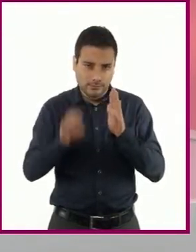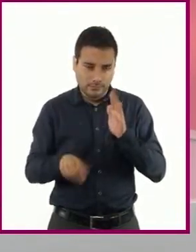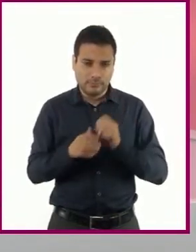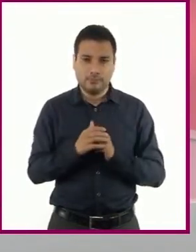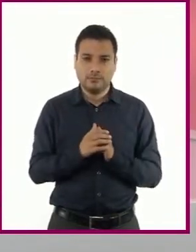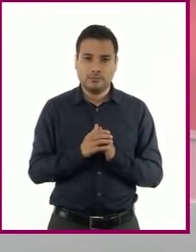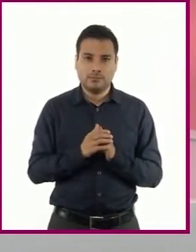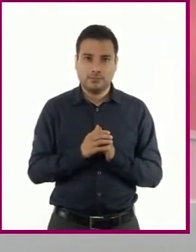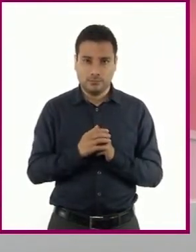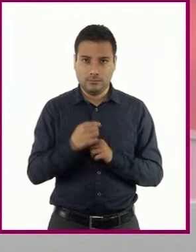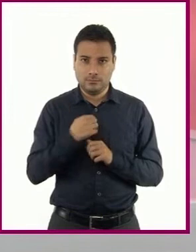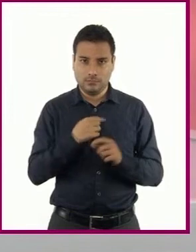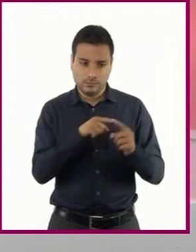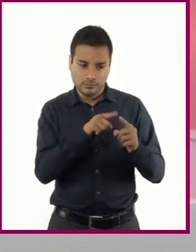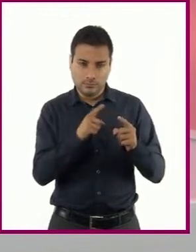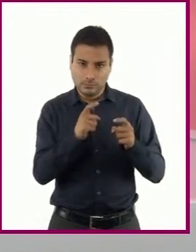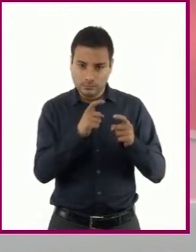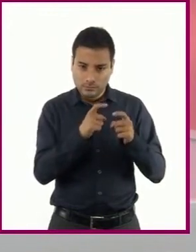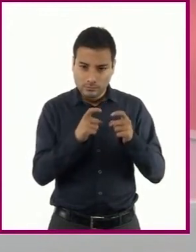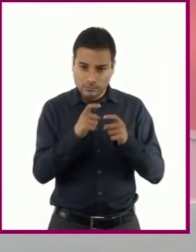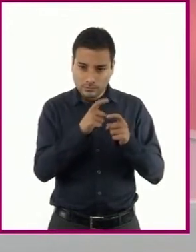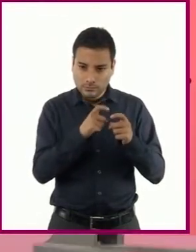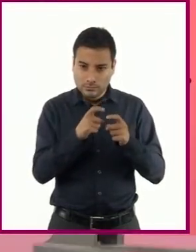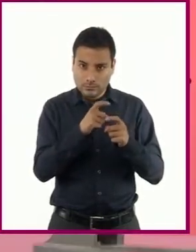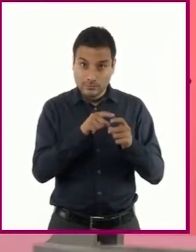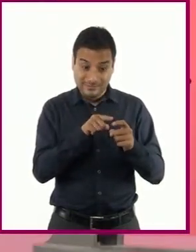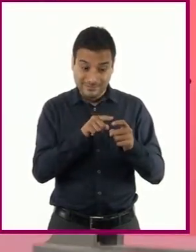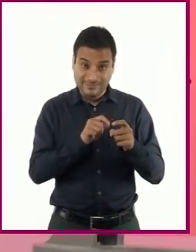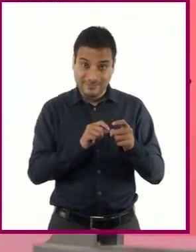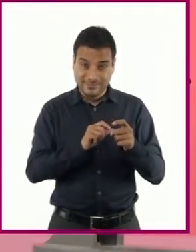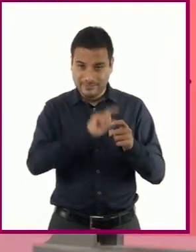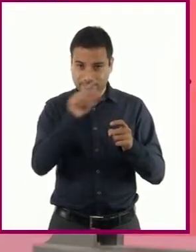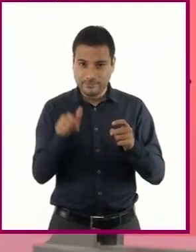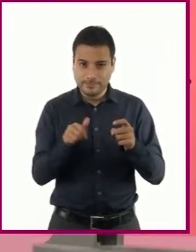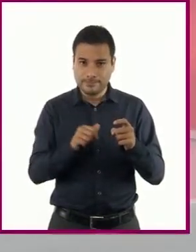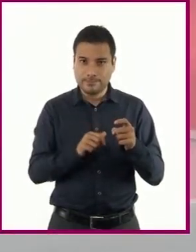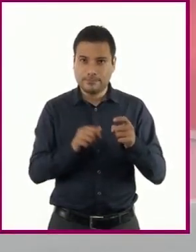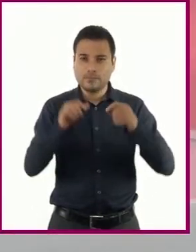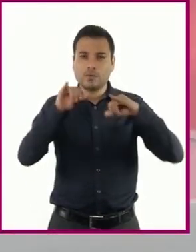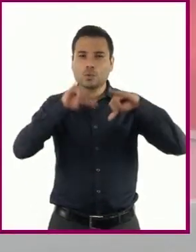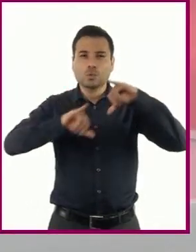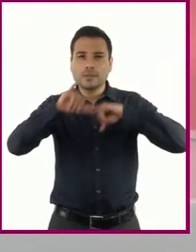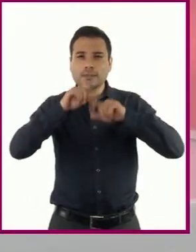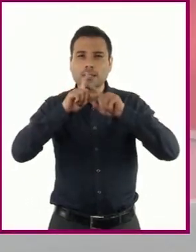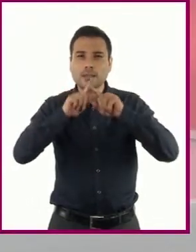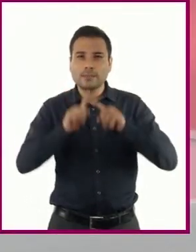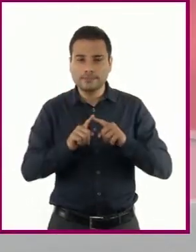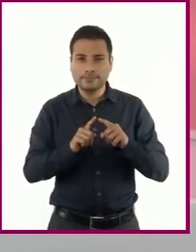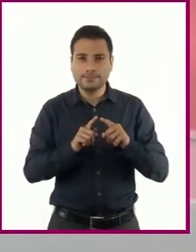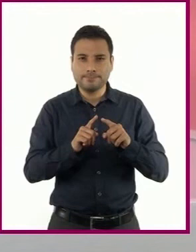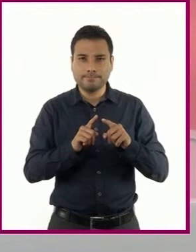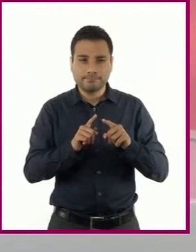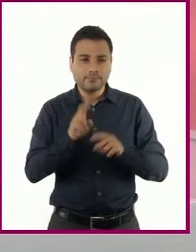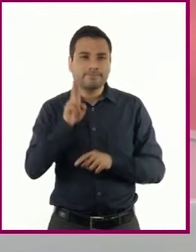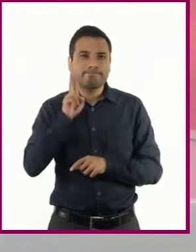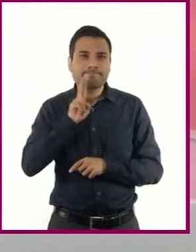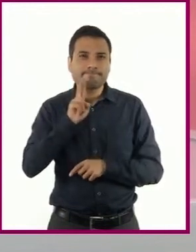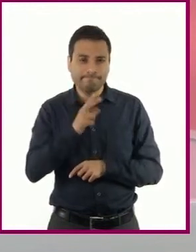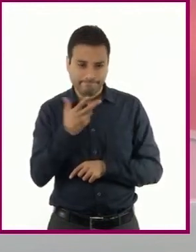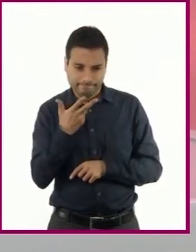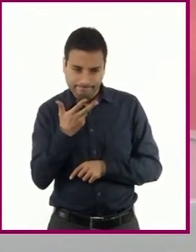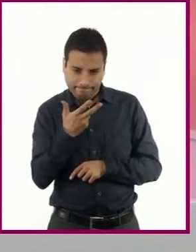es exponer poblaciones de este gusano a diferentes cantidades de sustancia en concentraciones